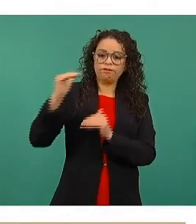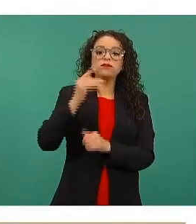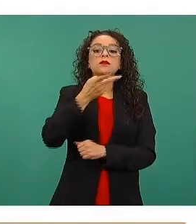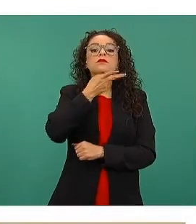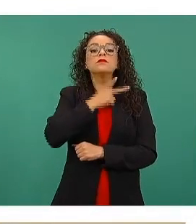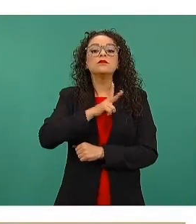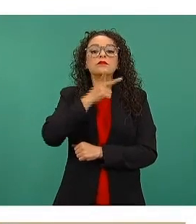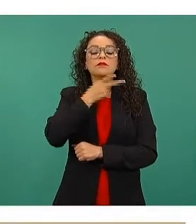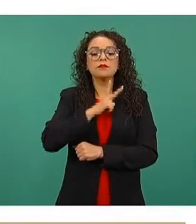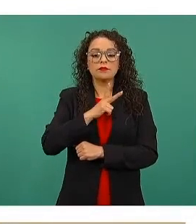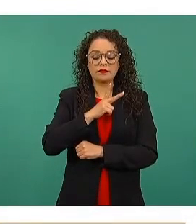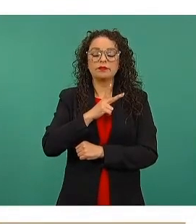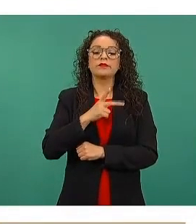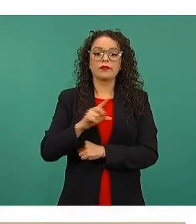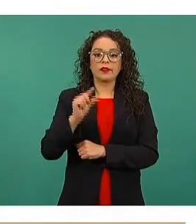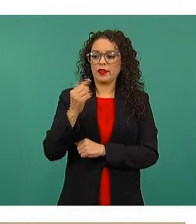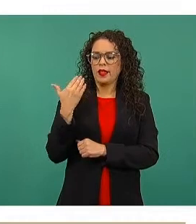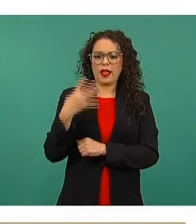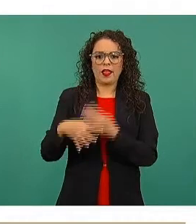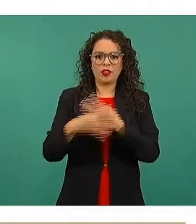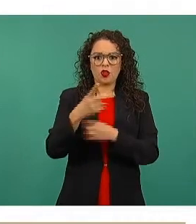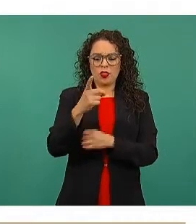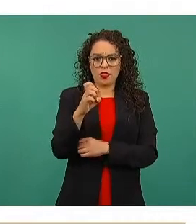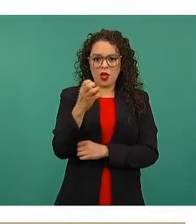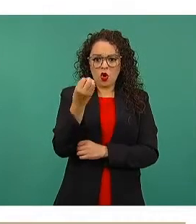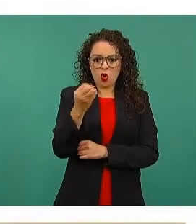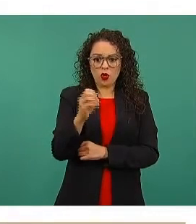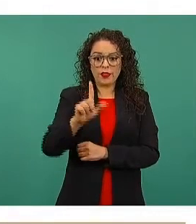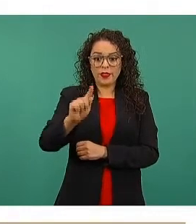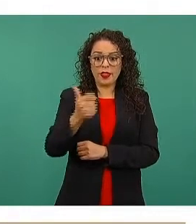el día 14 de octubre,